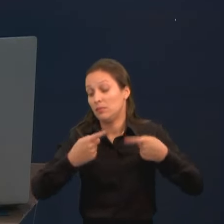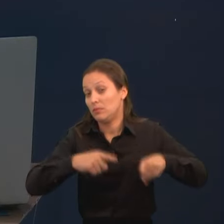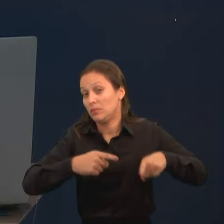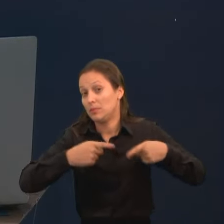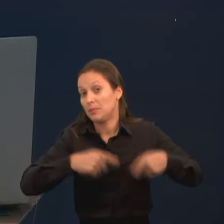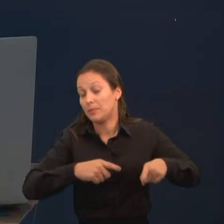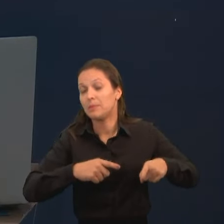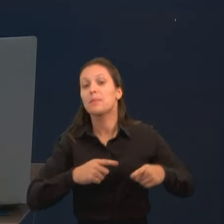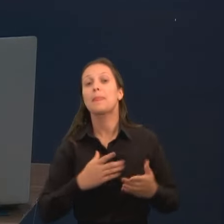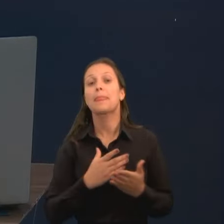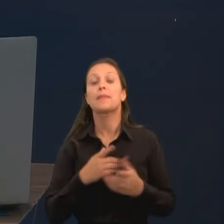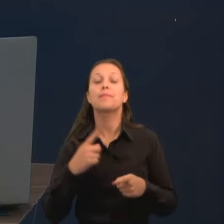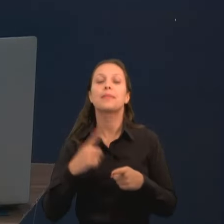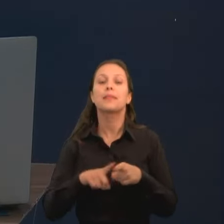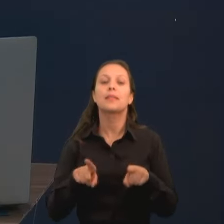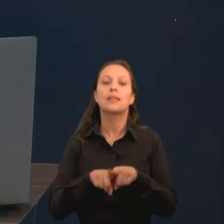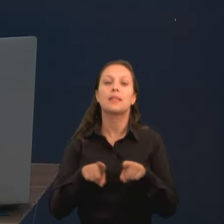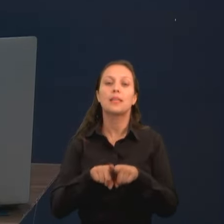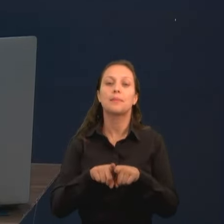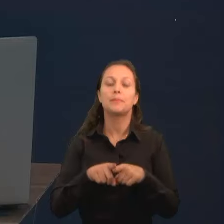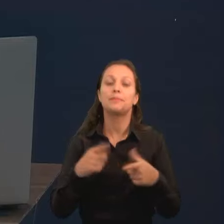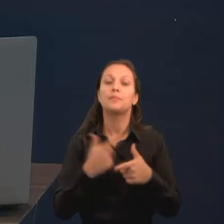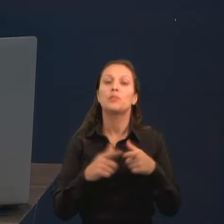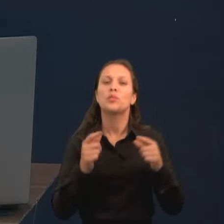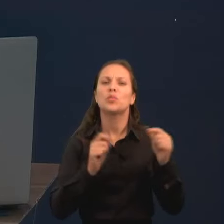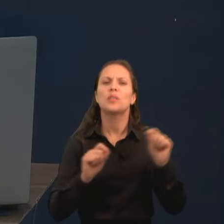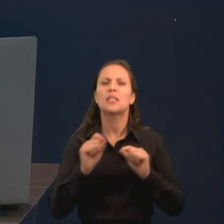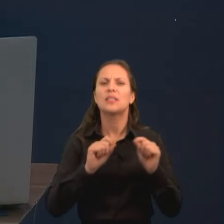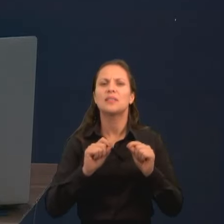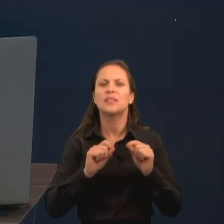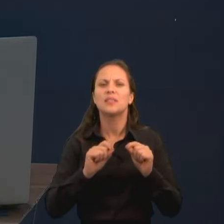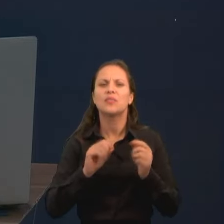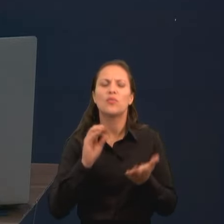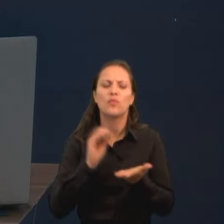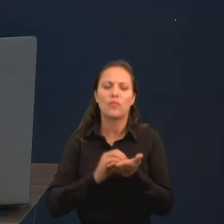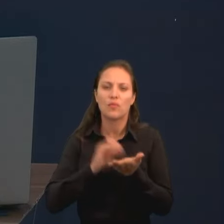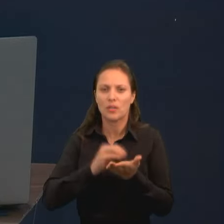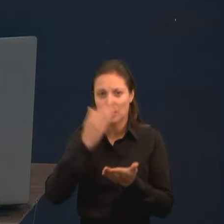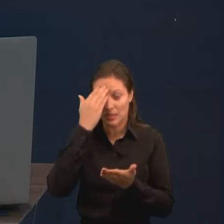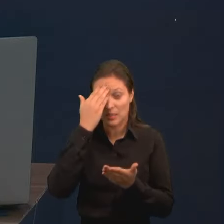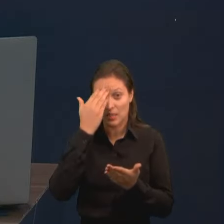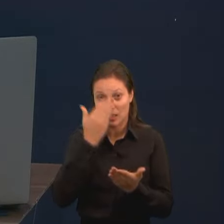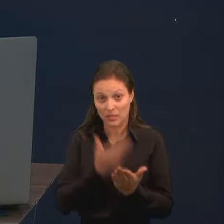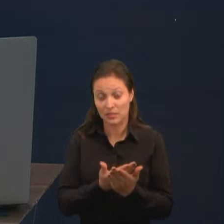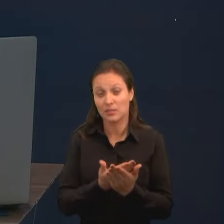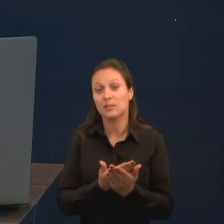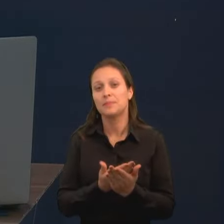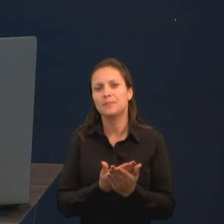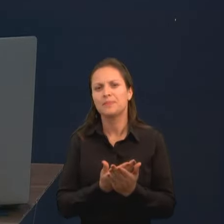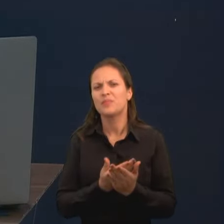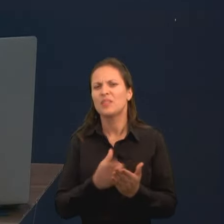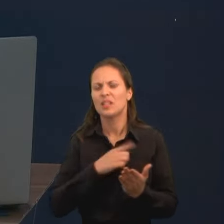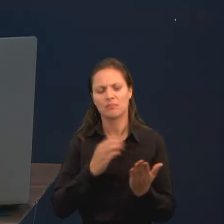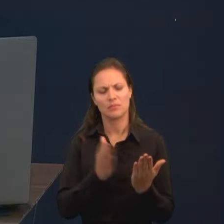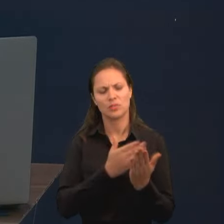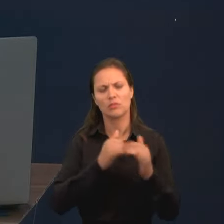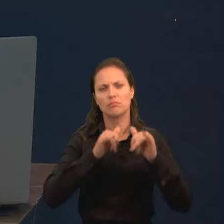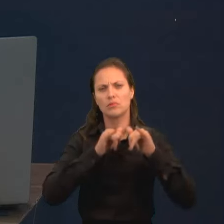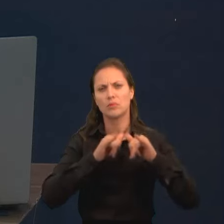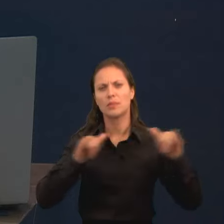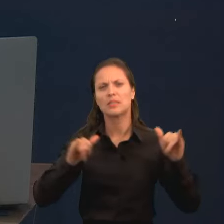de los ataques sistemáticos, los medios tradicionales, sino una crisis de credibilidad. El Instituto Reuters